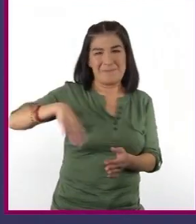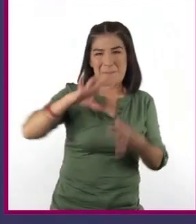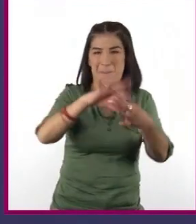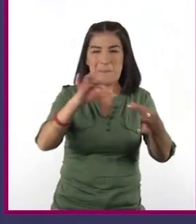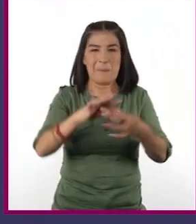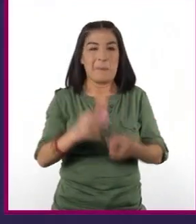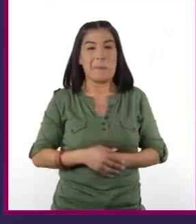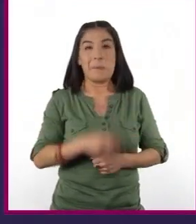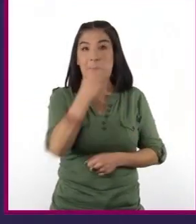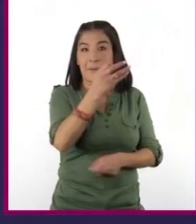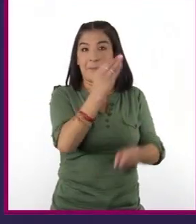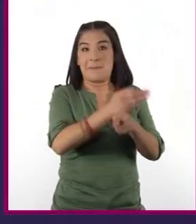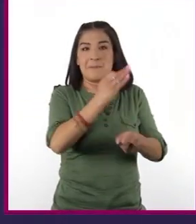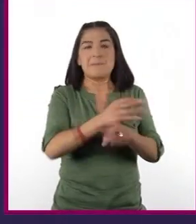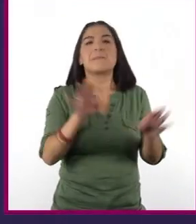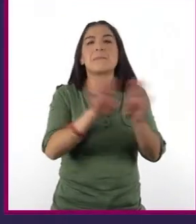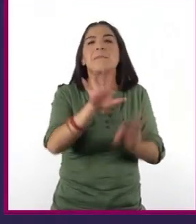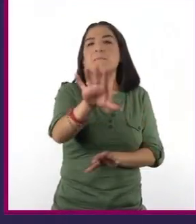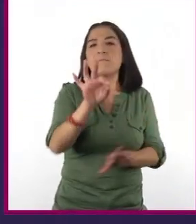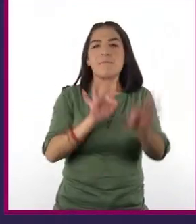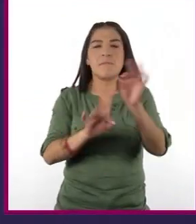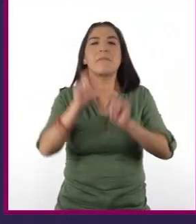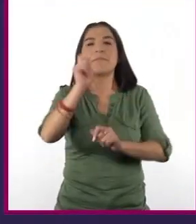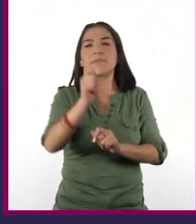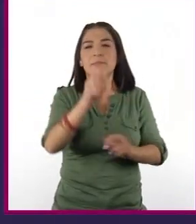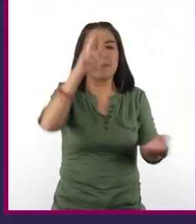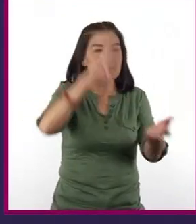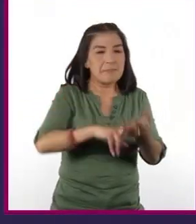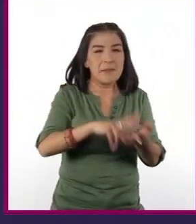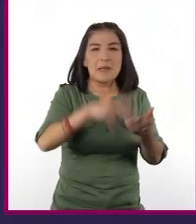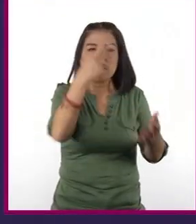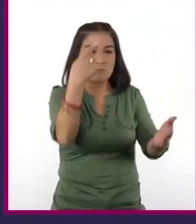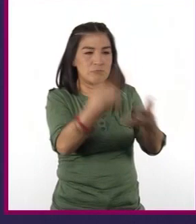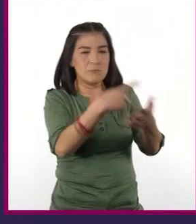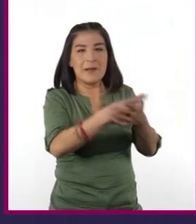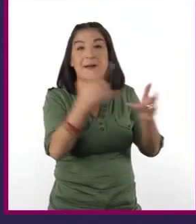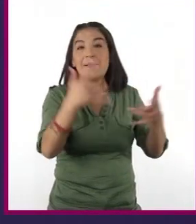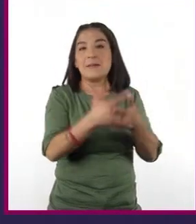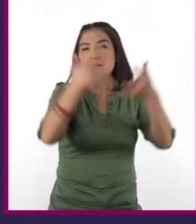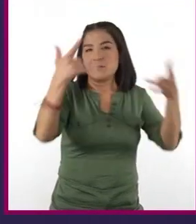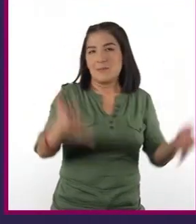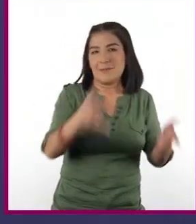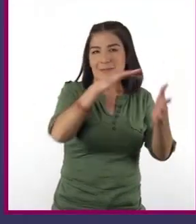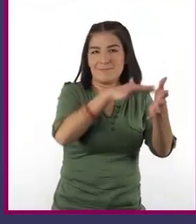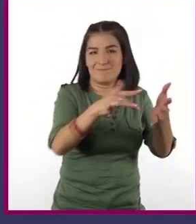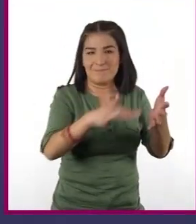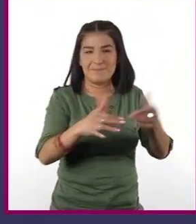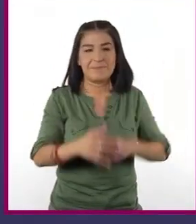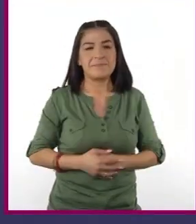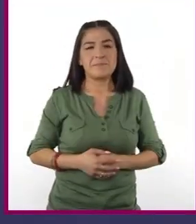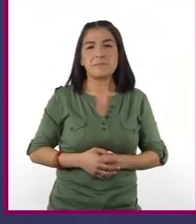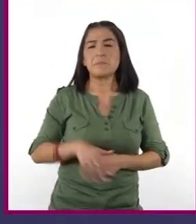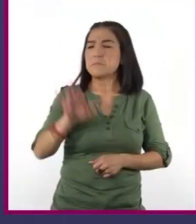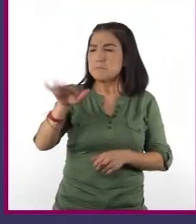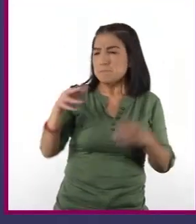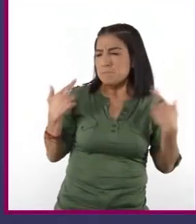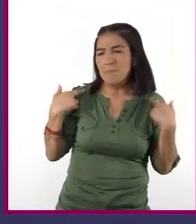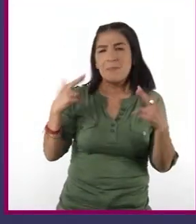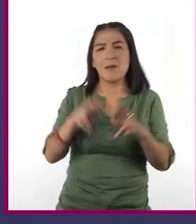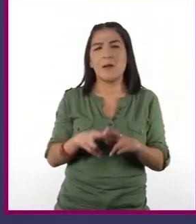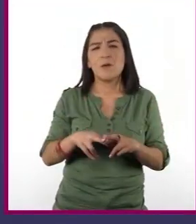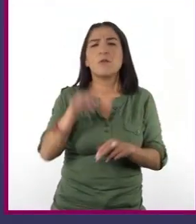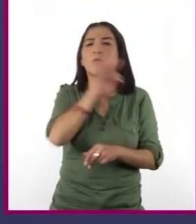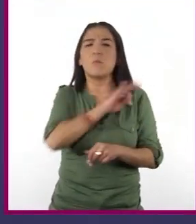esa antología, la selección se determinó por el valor que tienen en la historia de la literatura. Profesor, ¿nos